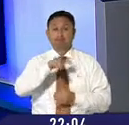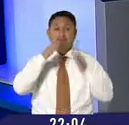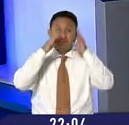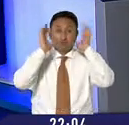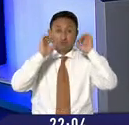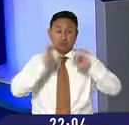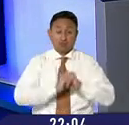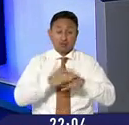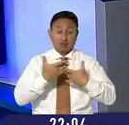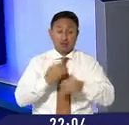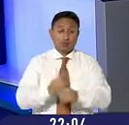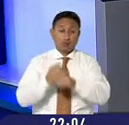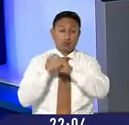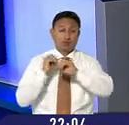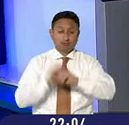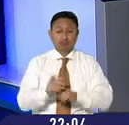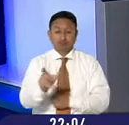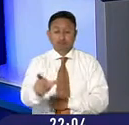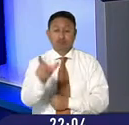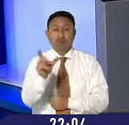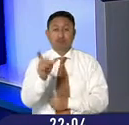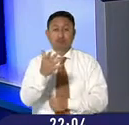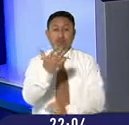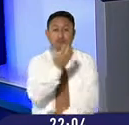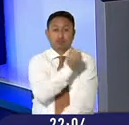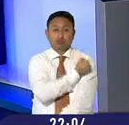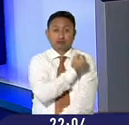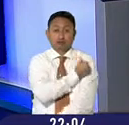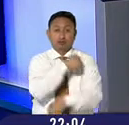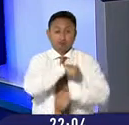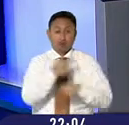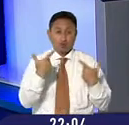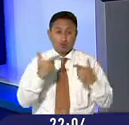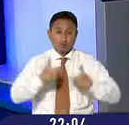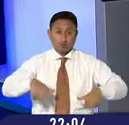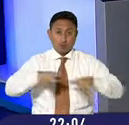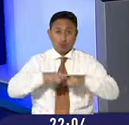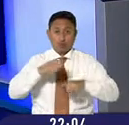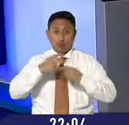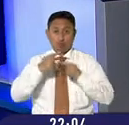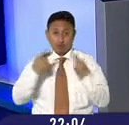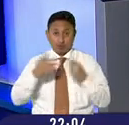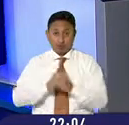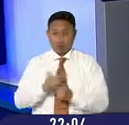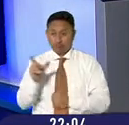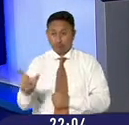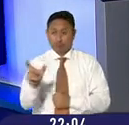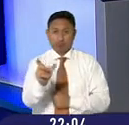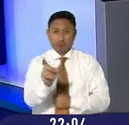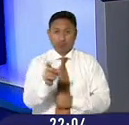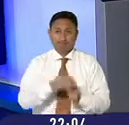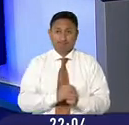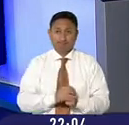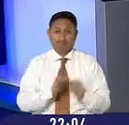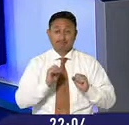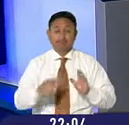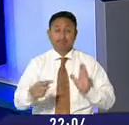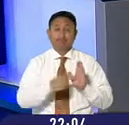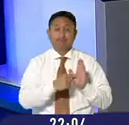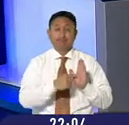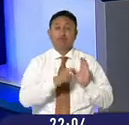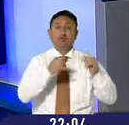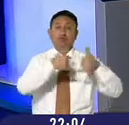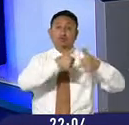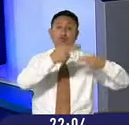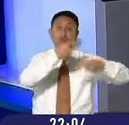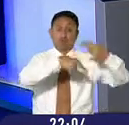el carnet o certificado de vacunación para ingresar a ciertos lugares públicos. Además, se limitan aforos en centros comerciales,